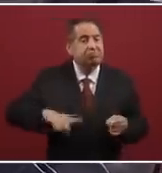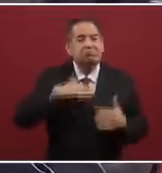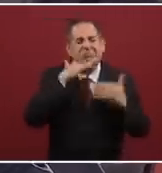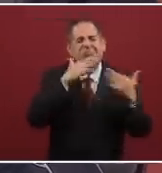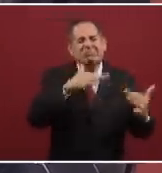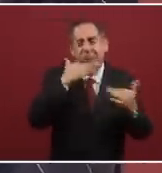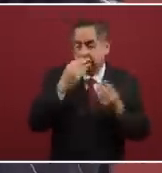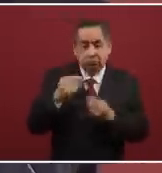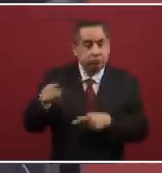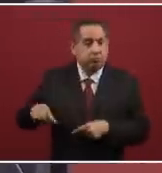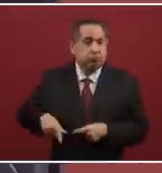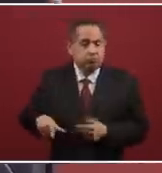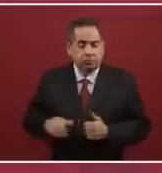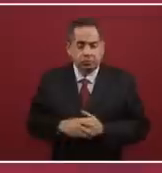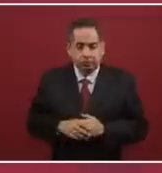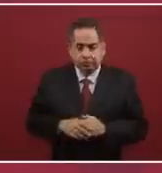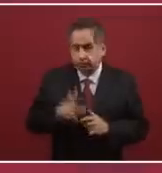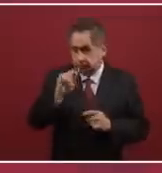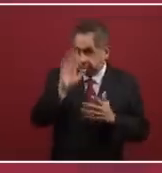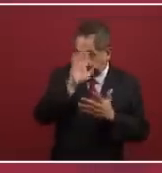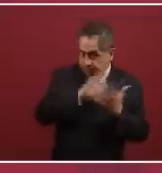que confundir.